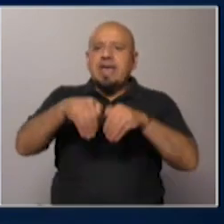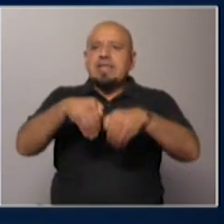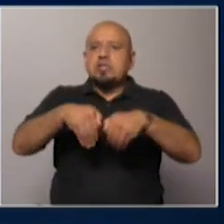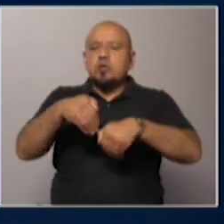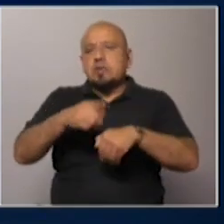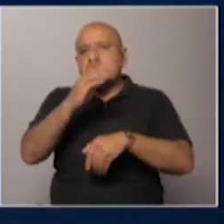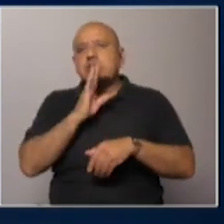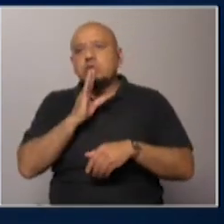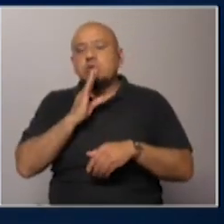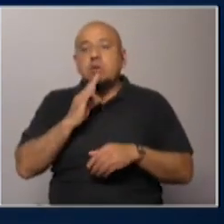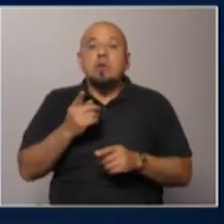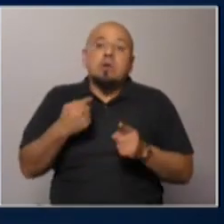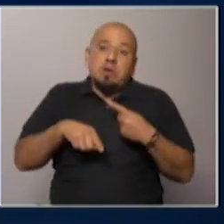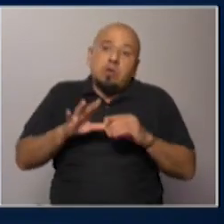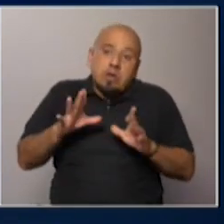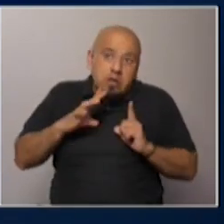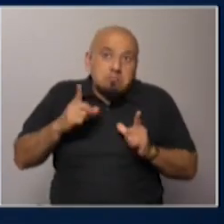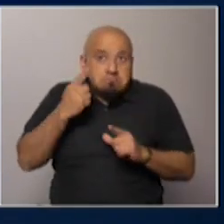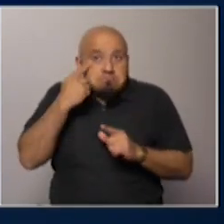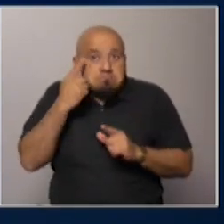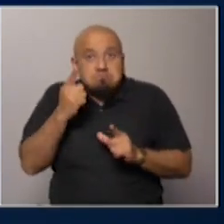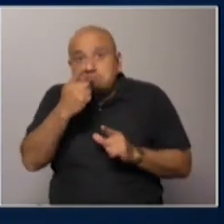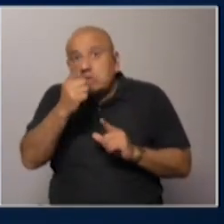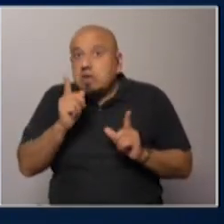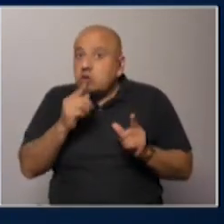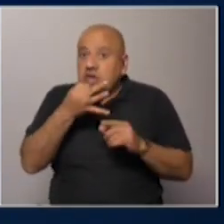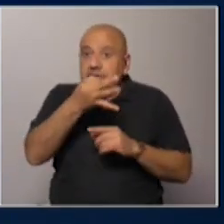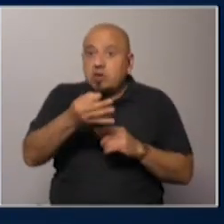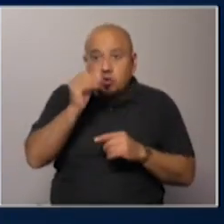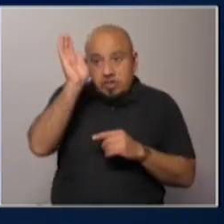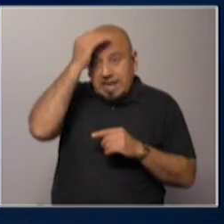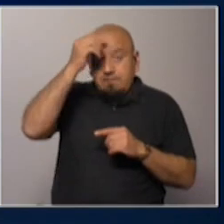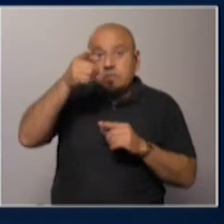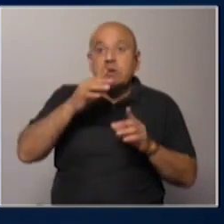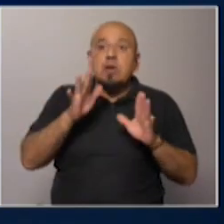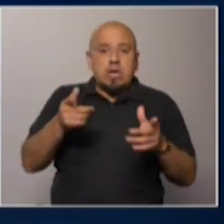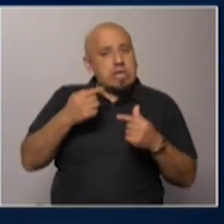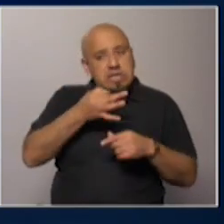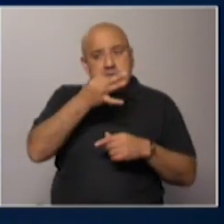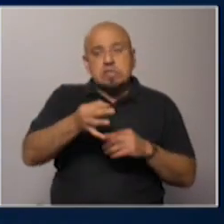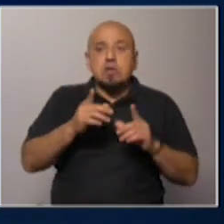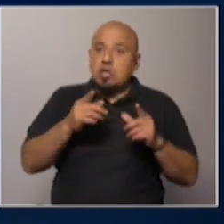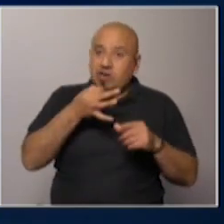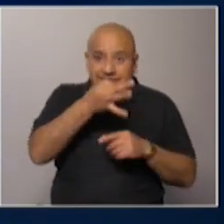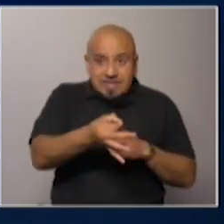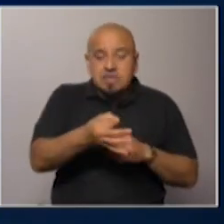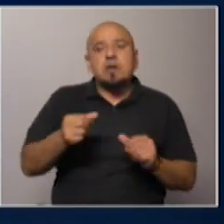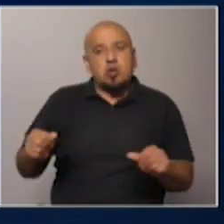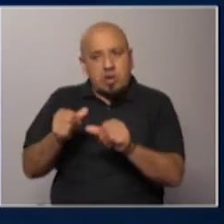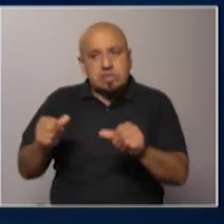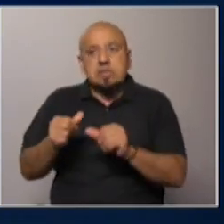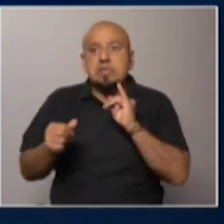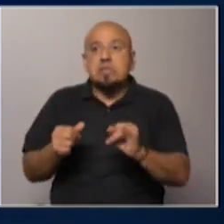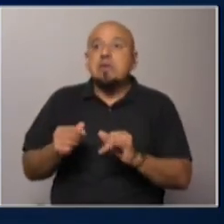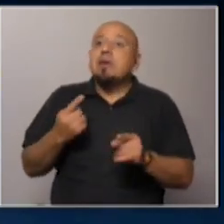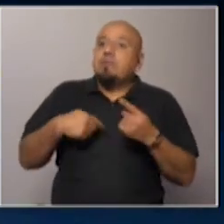en eeuu pero que hay que tomar en serio yo creo que los anuncios de trump el por lo general va al frente y hace aquello que promete otra